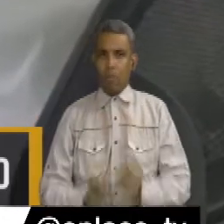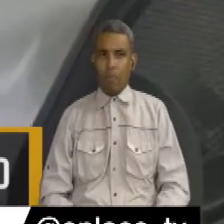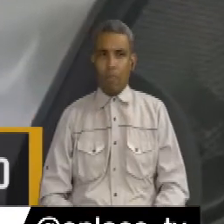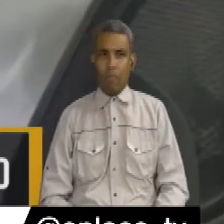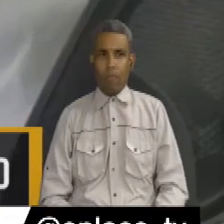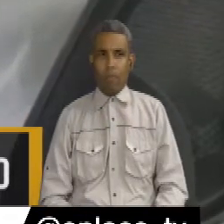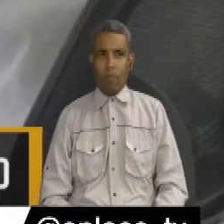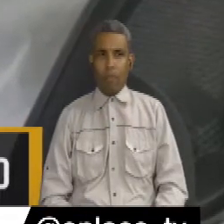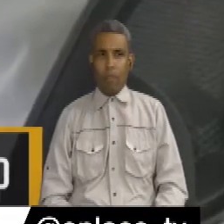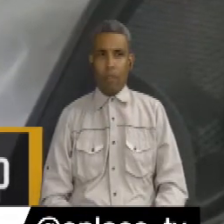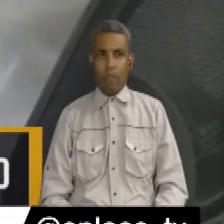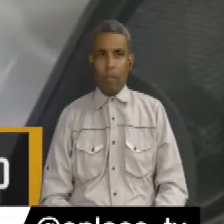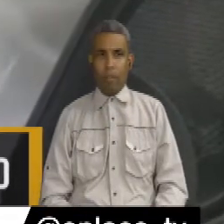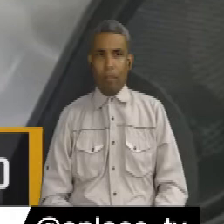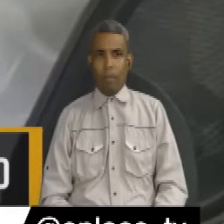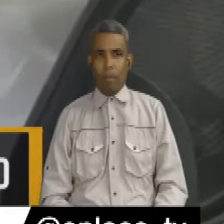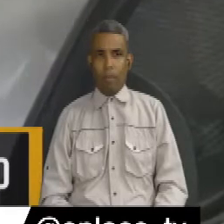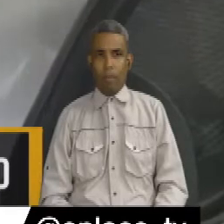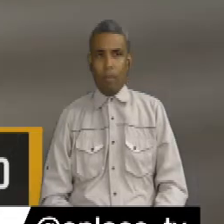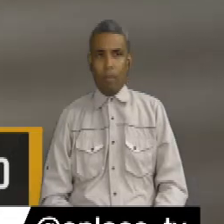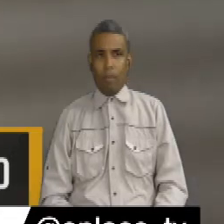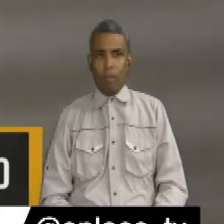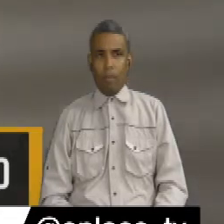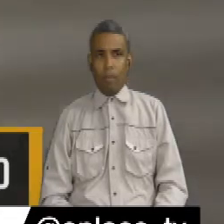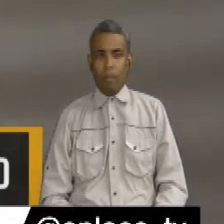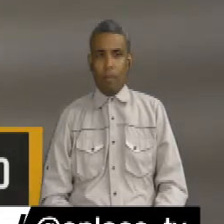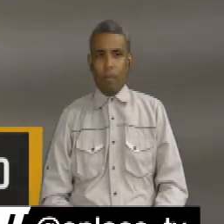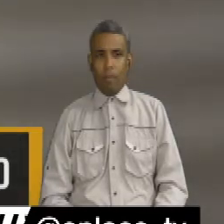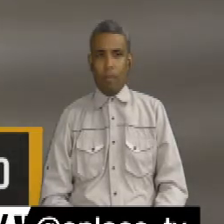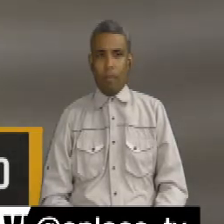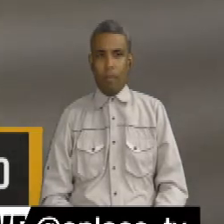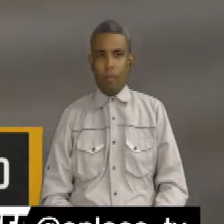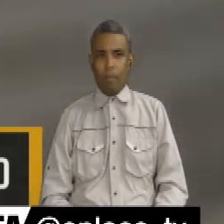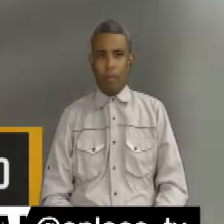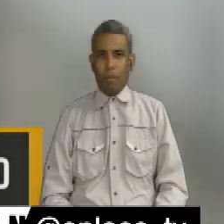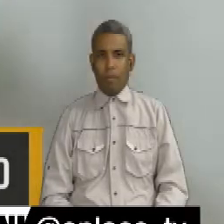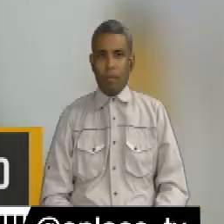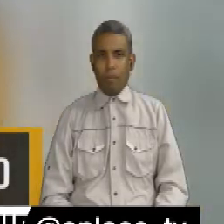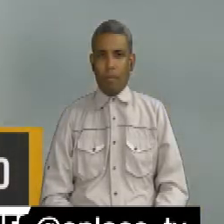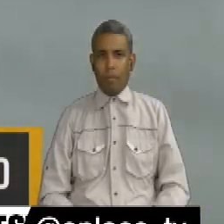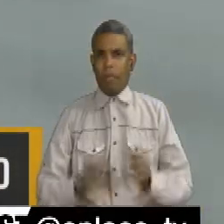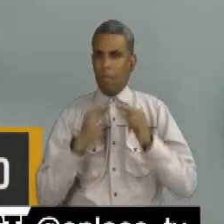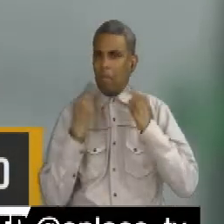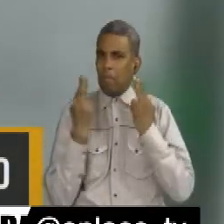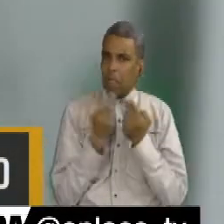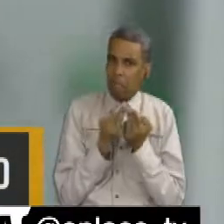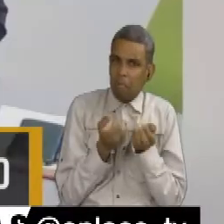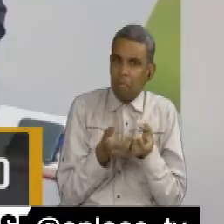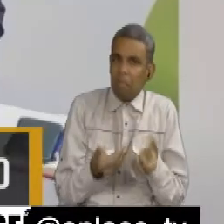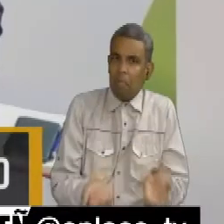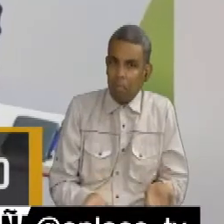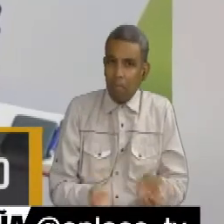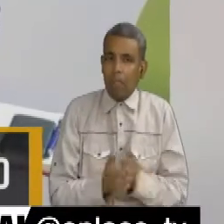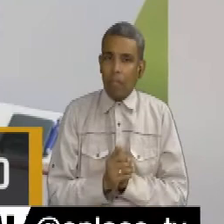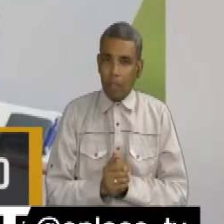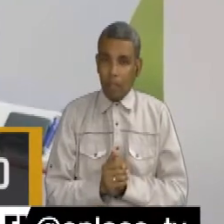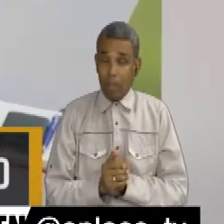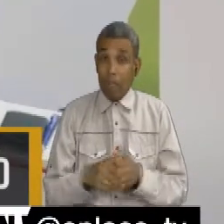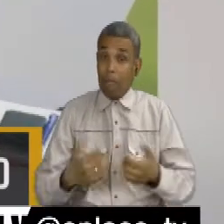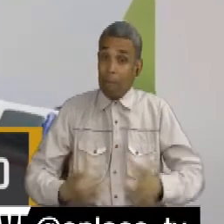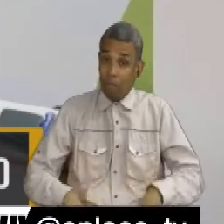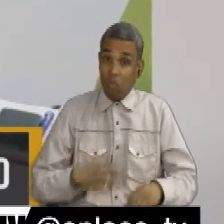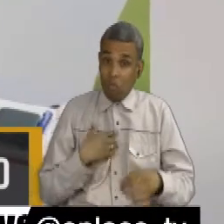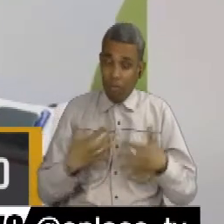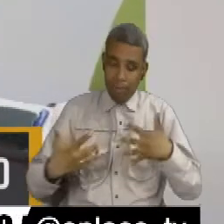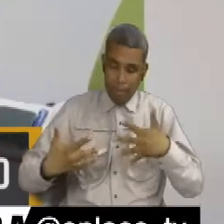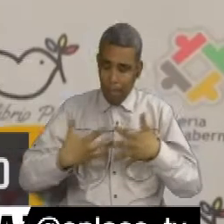Personería Municipal se reunió con la Superintendencia Nacional de Salud, en el cual se logró mostrar el panorama de salud tan precario que